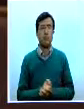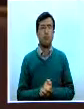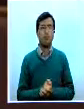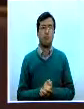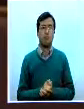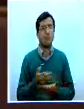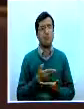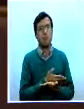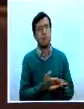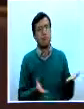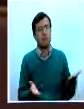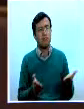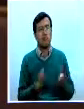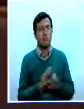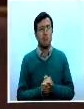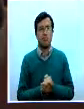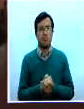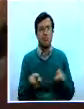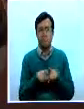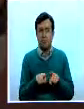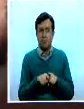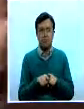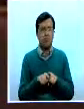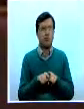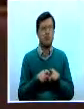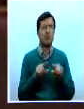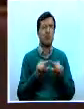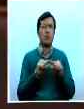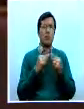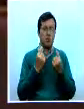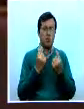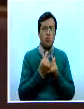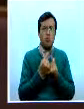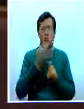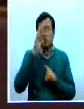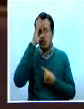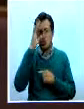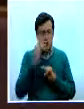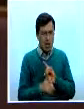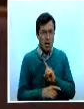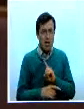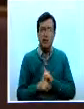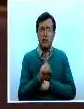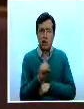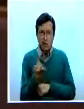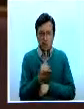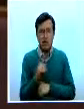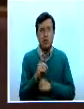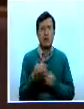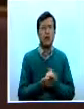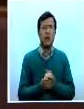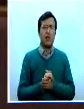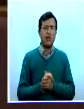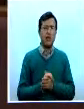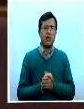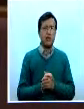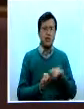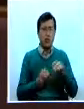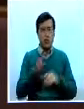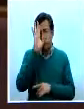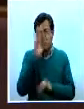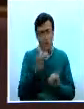estén con jugando los mismos verbos la extrema derecha y la extrema izquierda sabrán explicarle a la historia